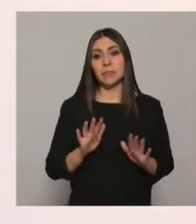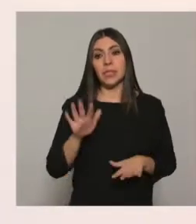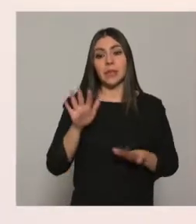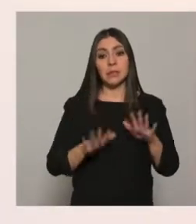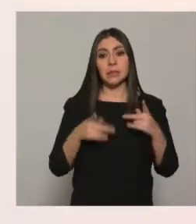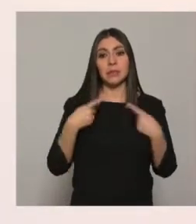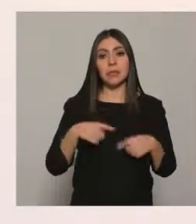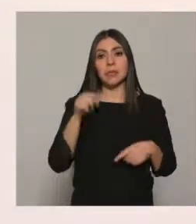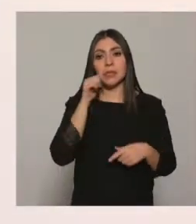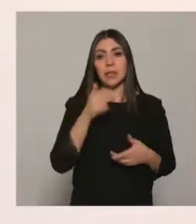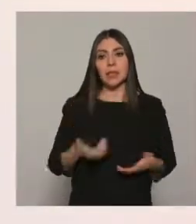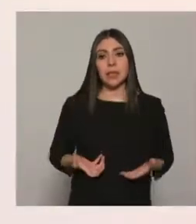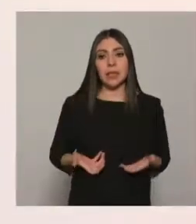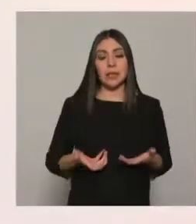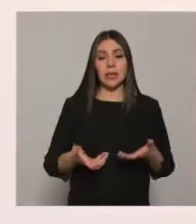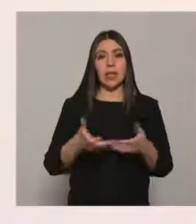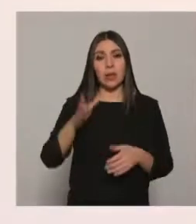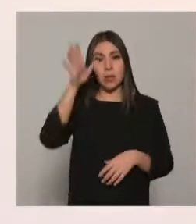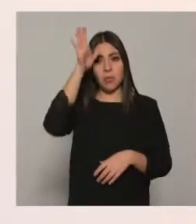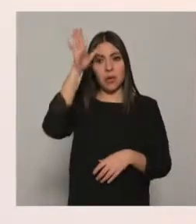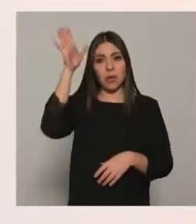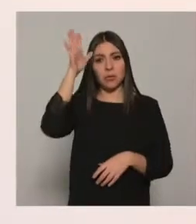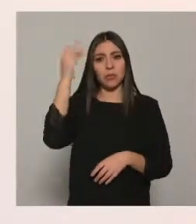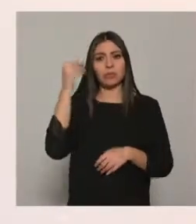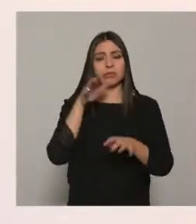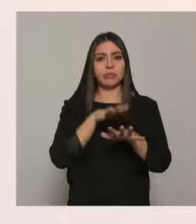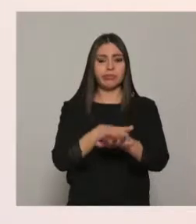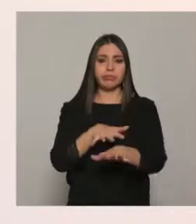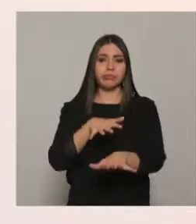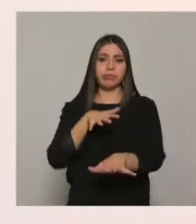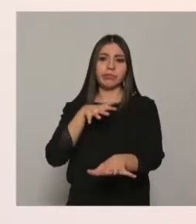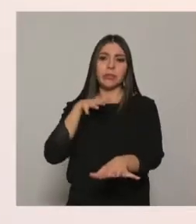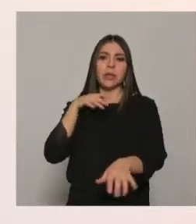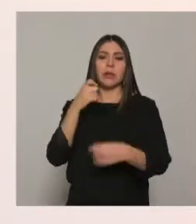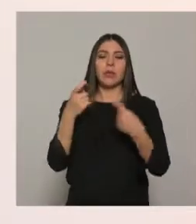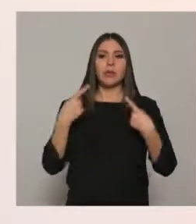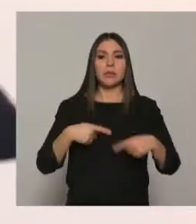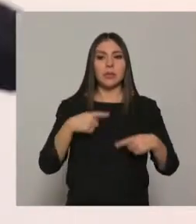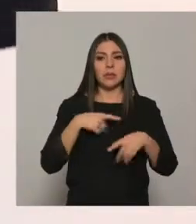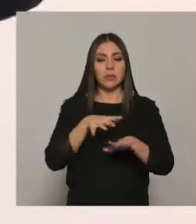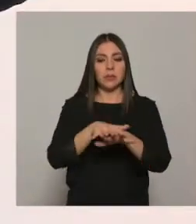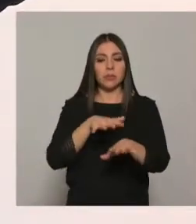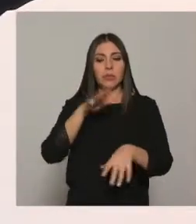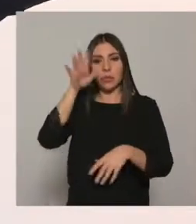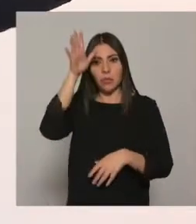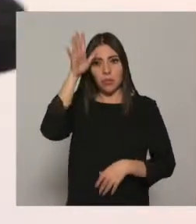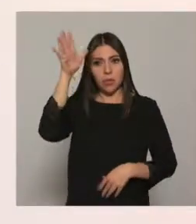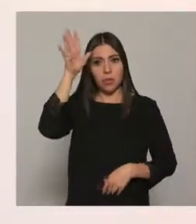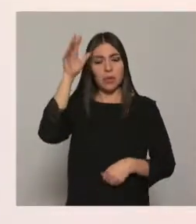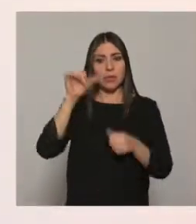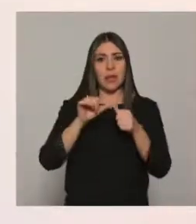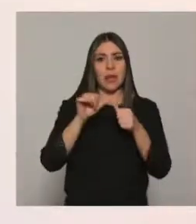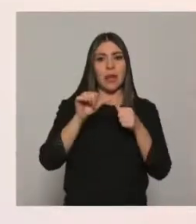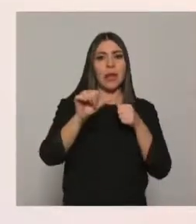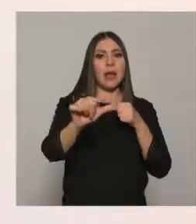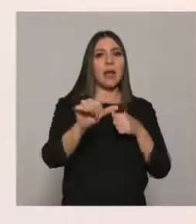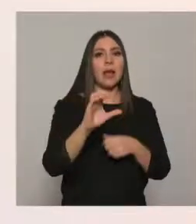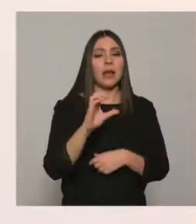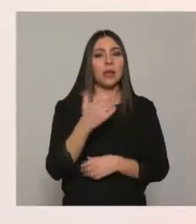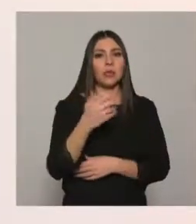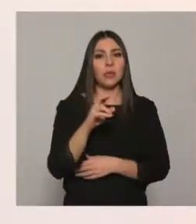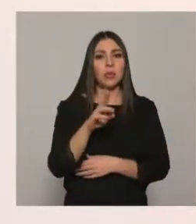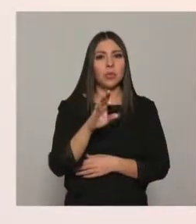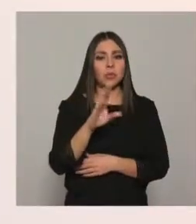Avenida Cuauhtémoc, está el tráfico y las filas, ¿eh? De verdad, quienes hemos transitado por ahí para llegar hasta Churubusco desde Etiopía,